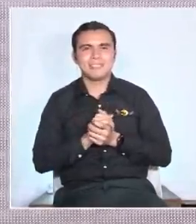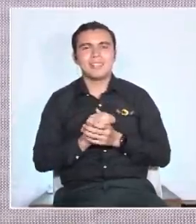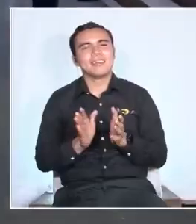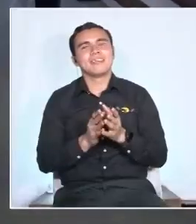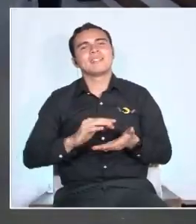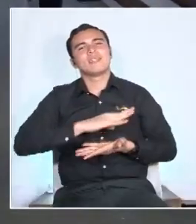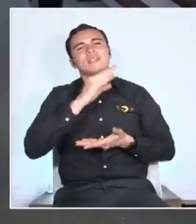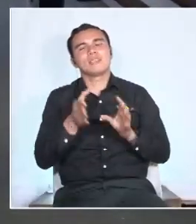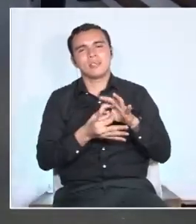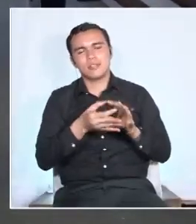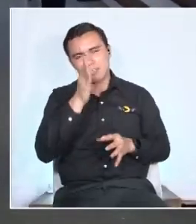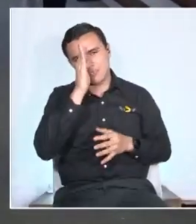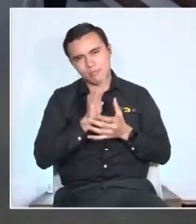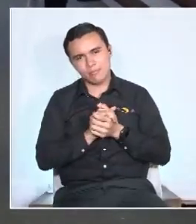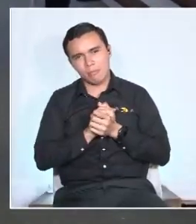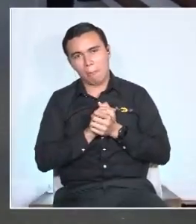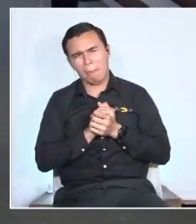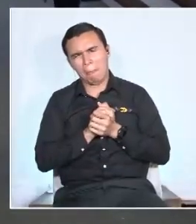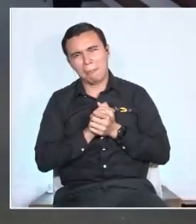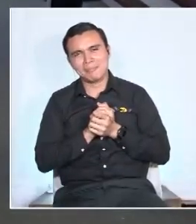Gloria a Dios.